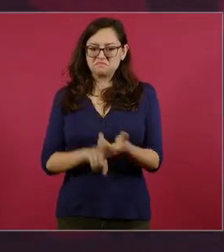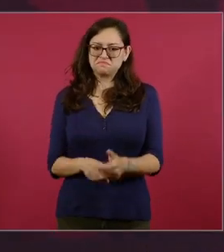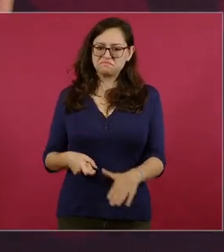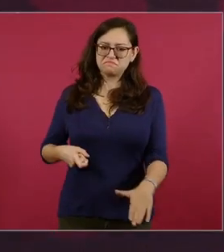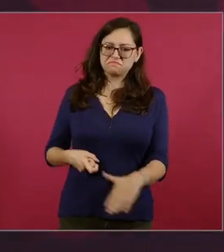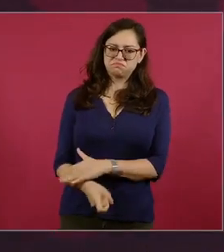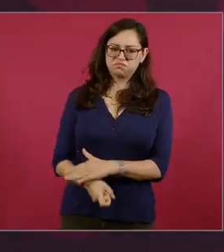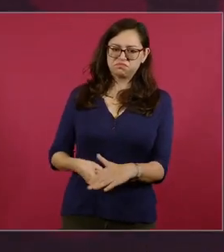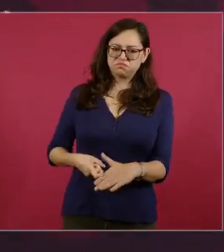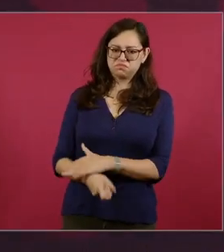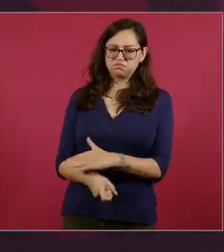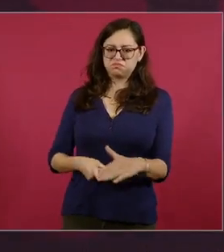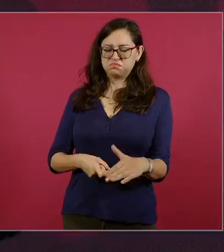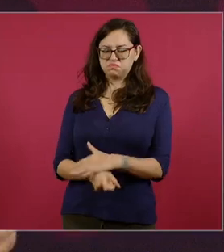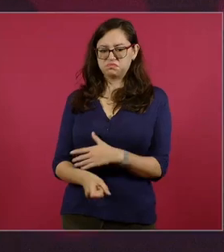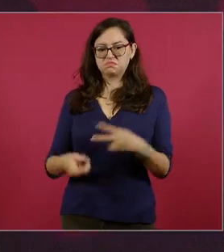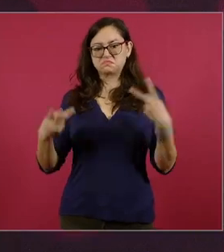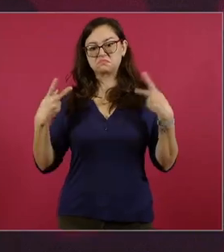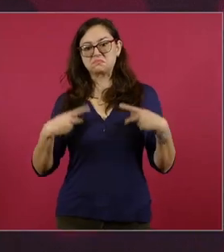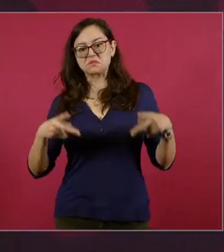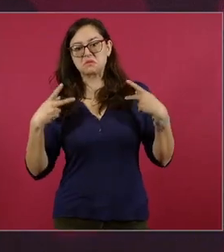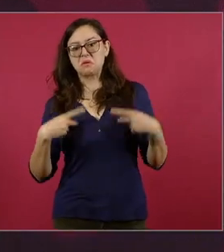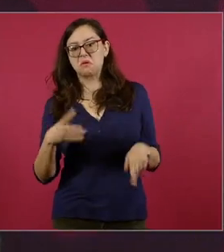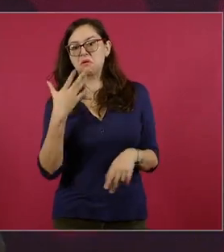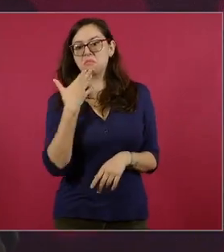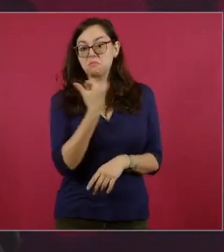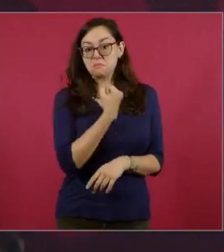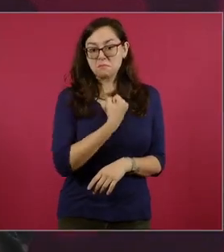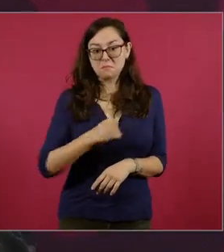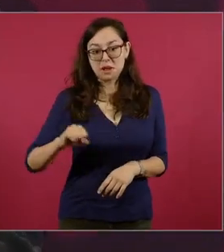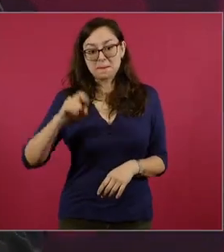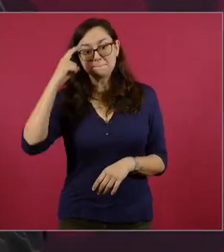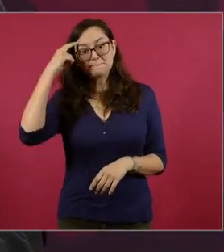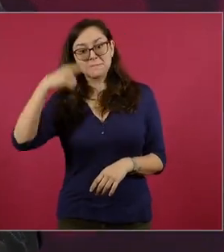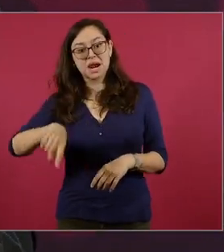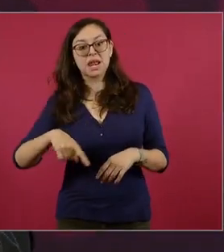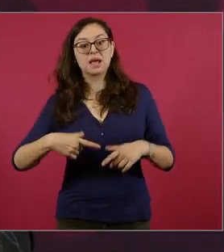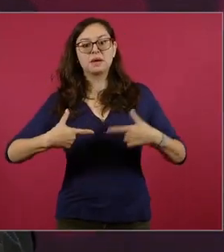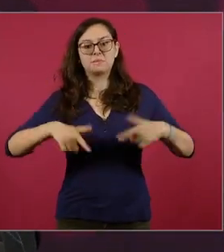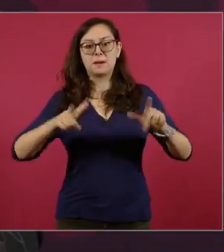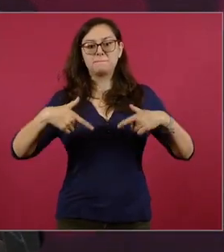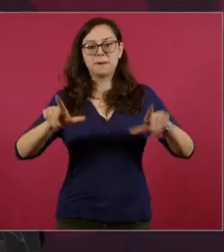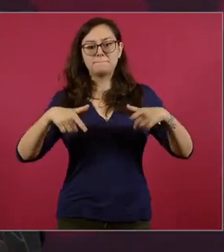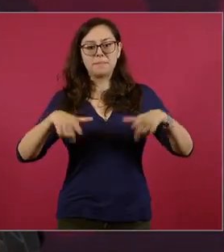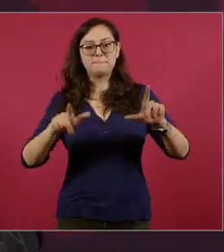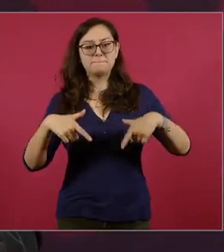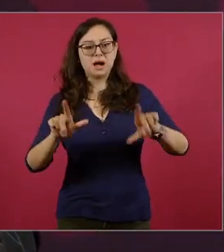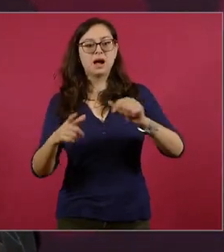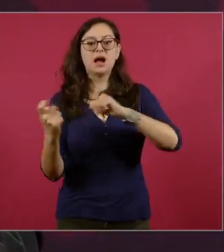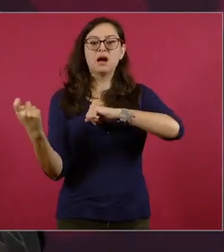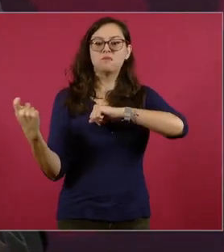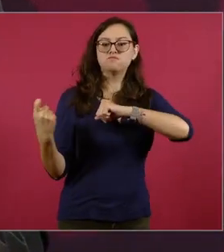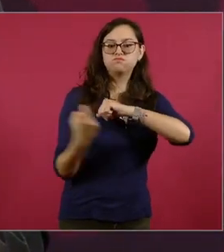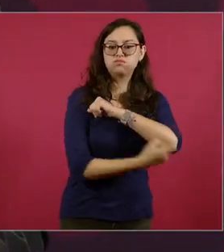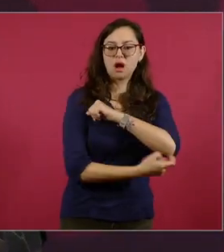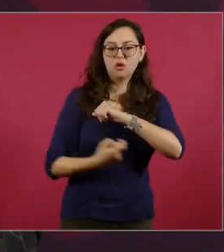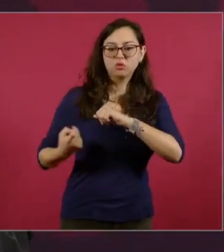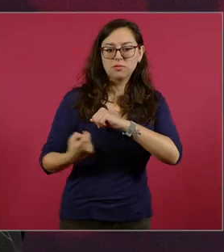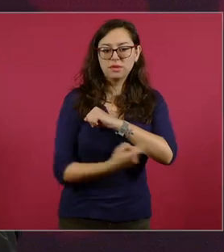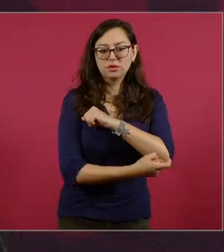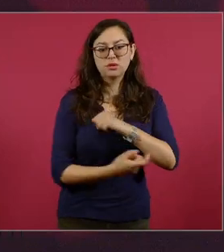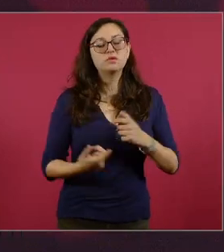con expertos en el manejo de la automatización de las redes